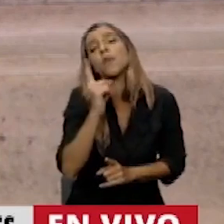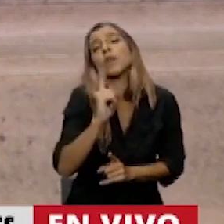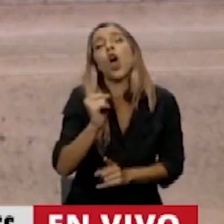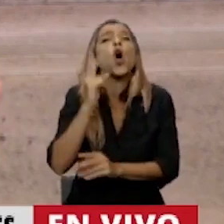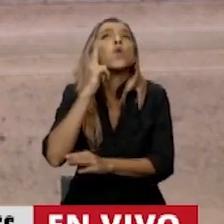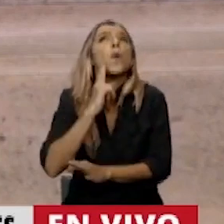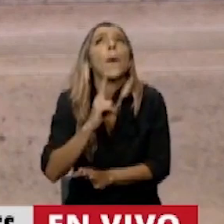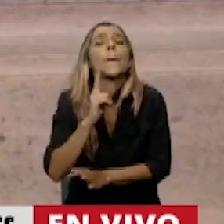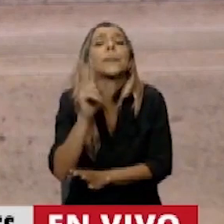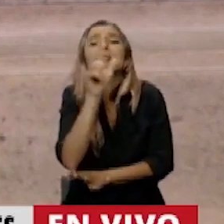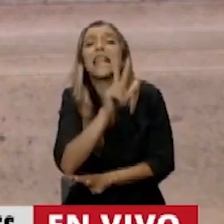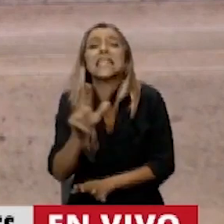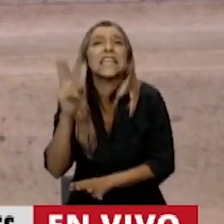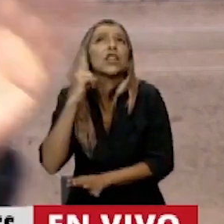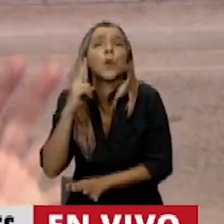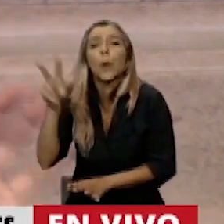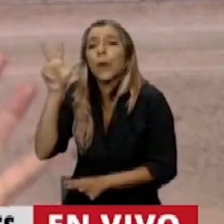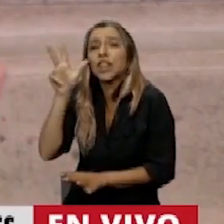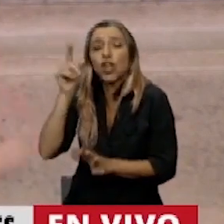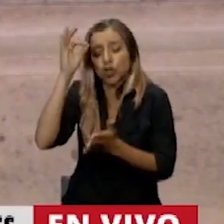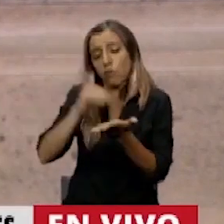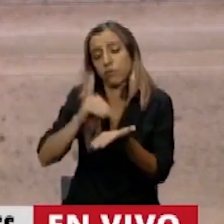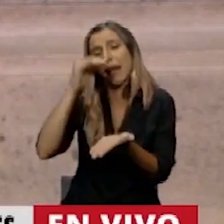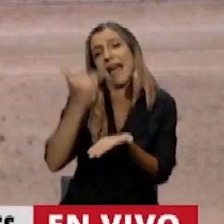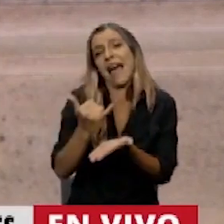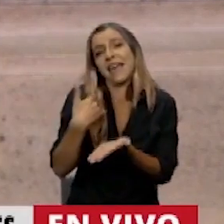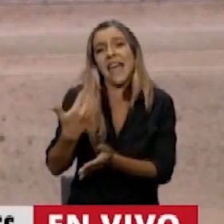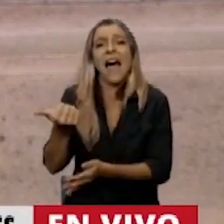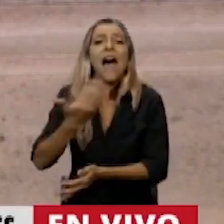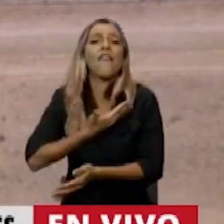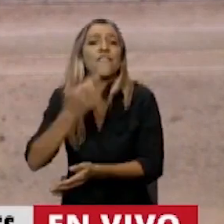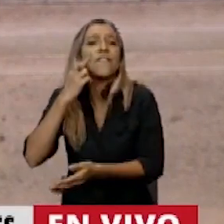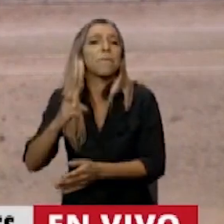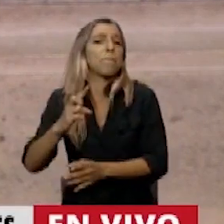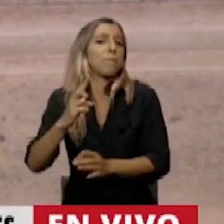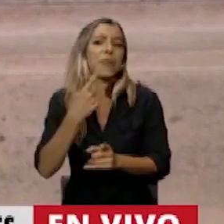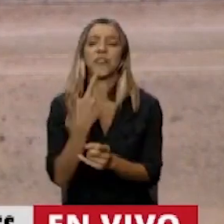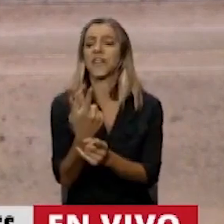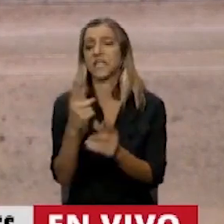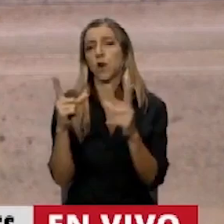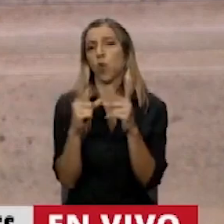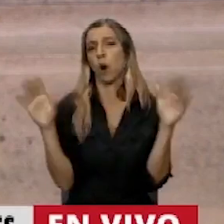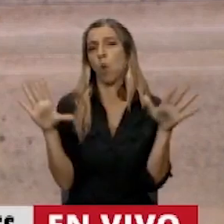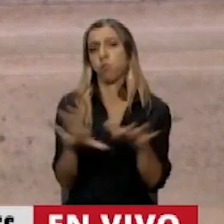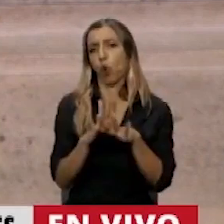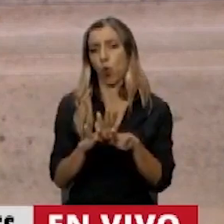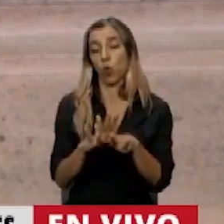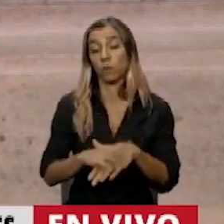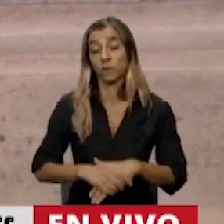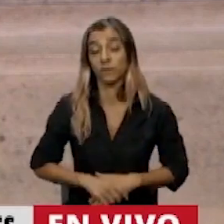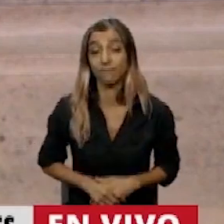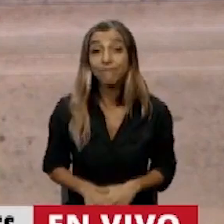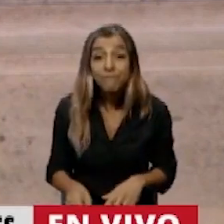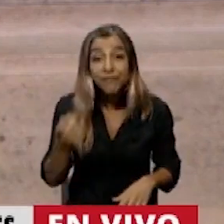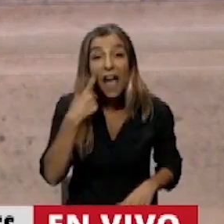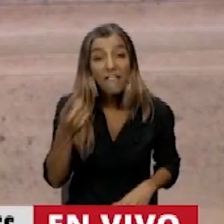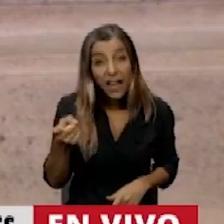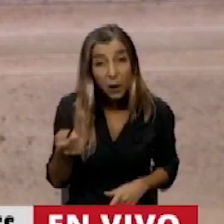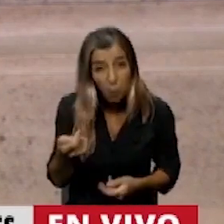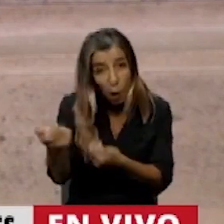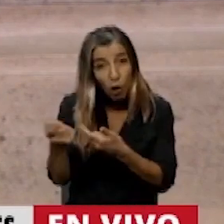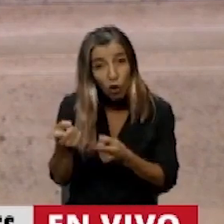9.238, 398, venga a ver la AFIP que nos diga el número exacto, para ver si son pocas